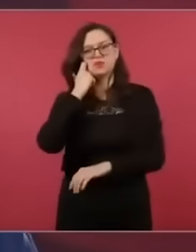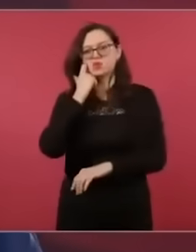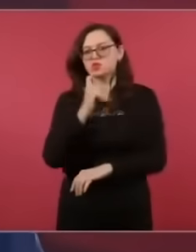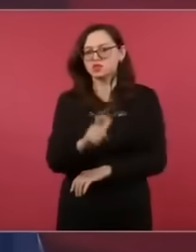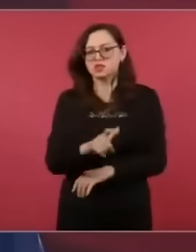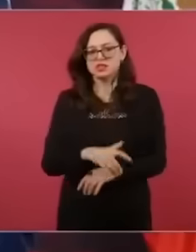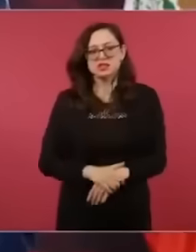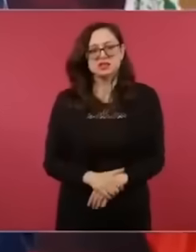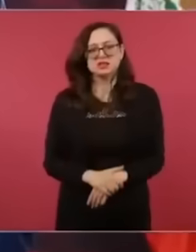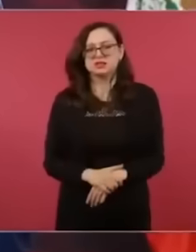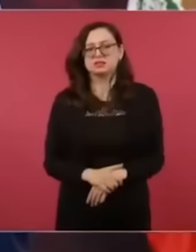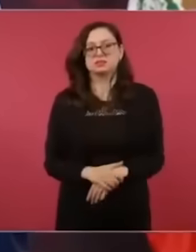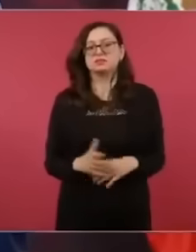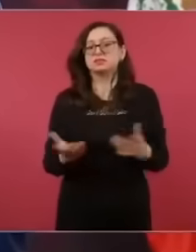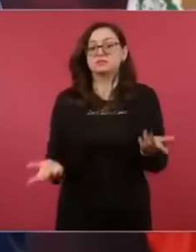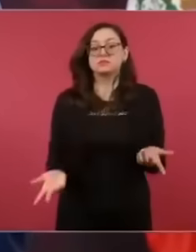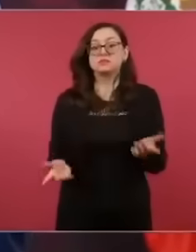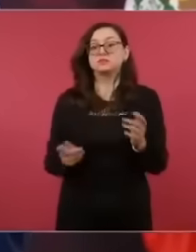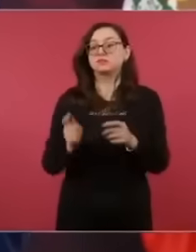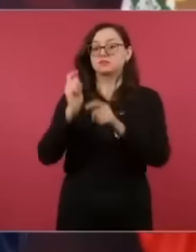monos,